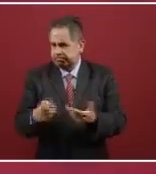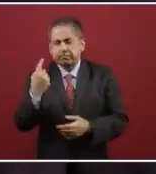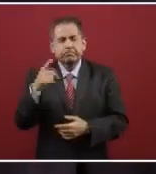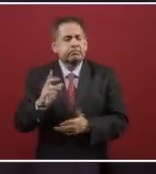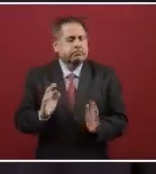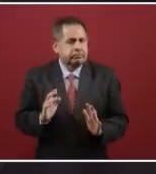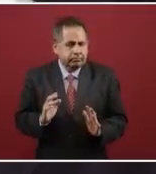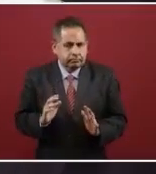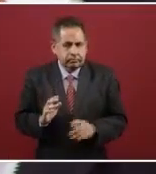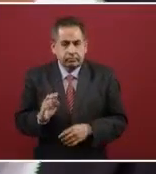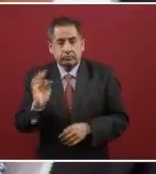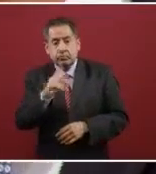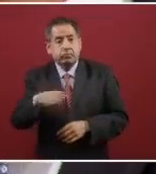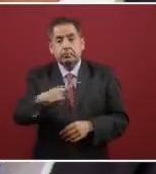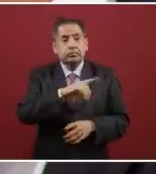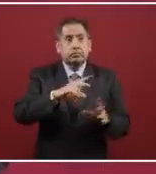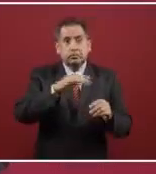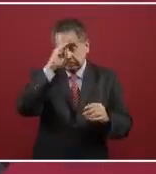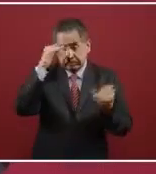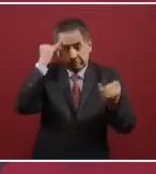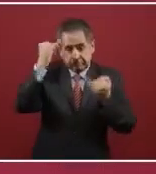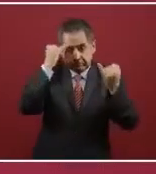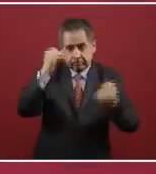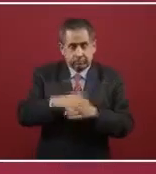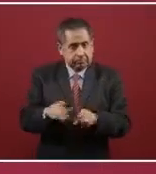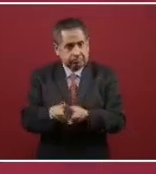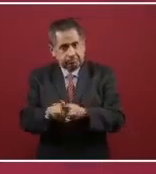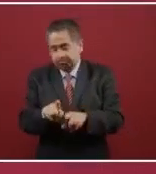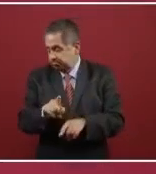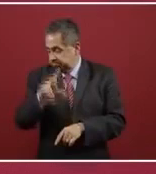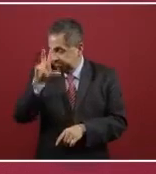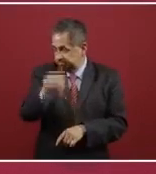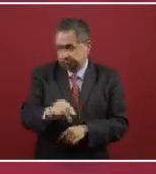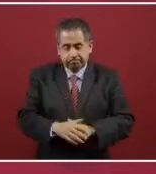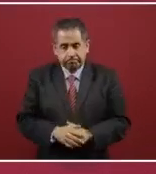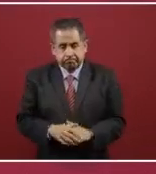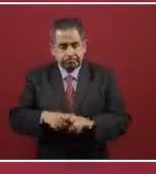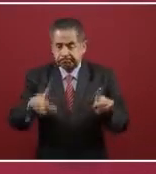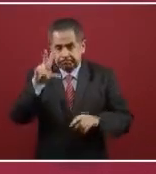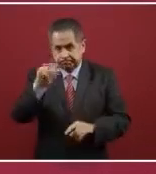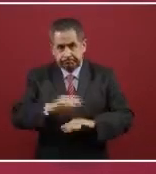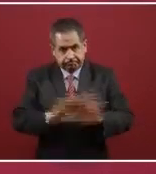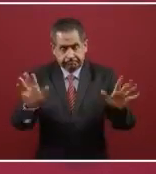nadie vaya a pensar que es lo mismo. No.